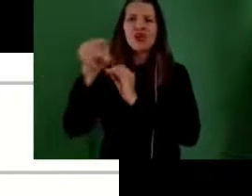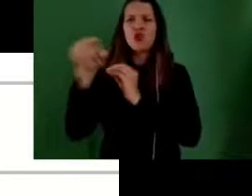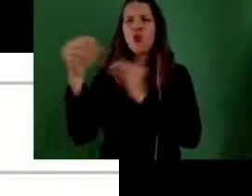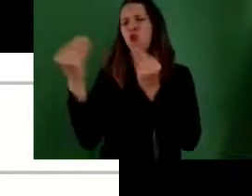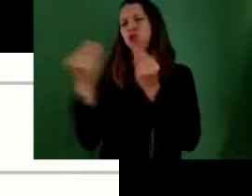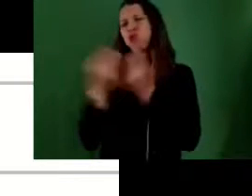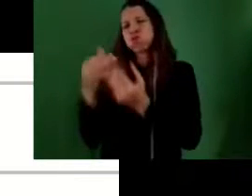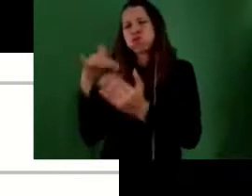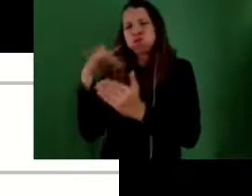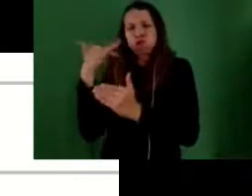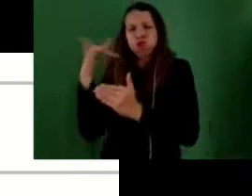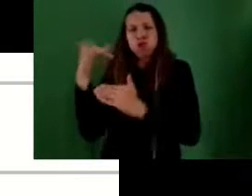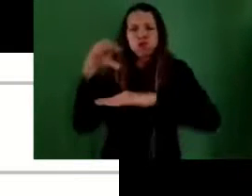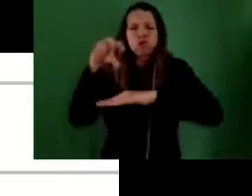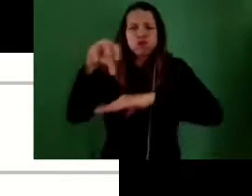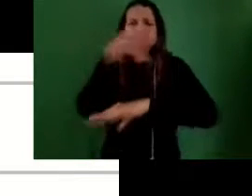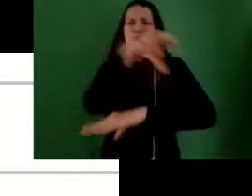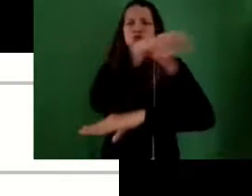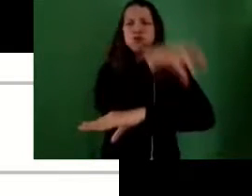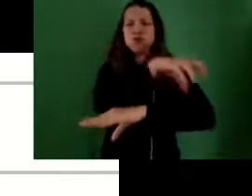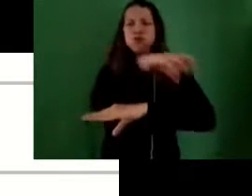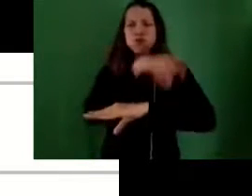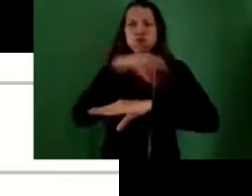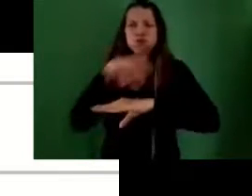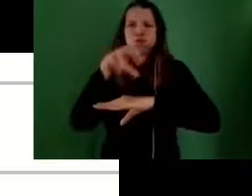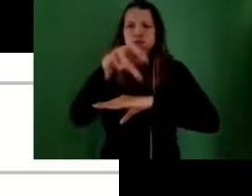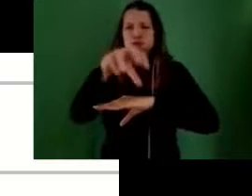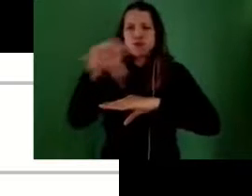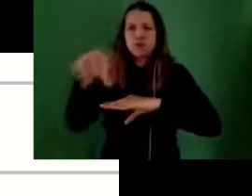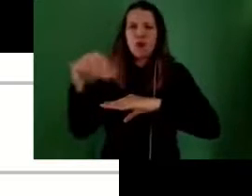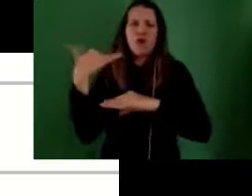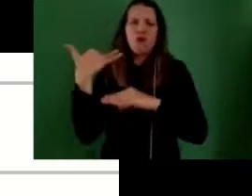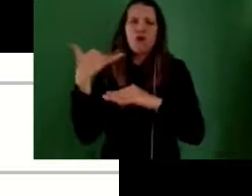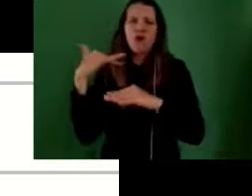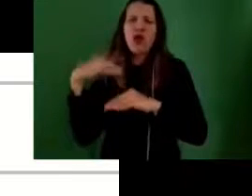lamentablemente, no hemos aprendido la